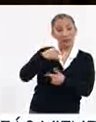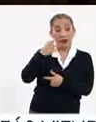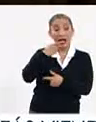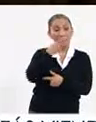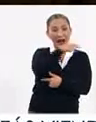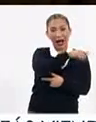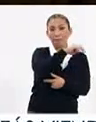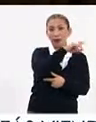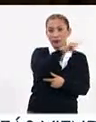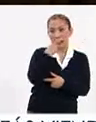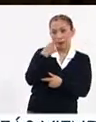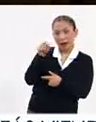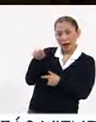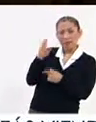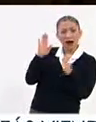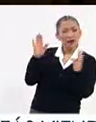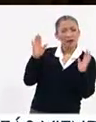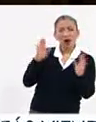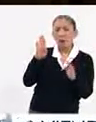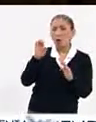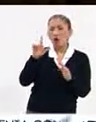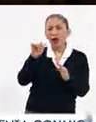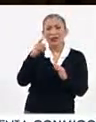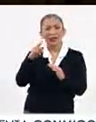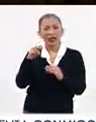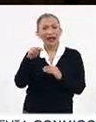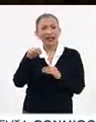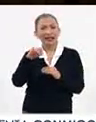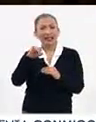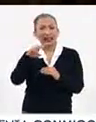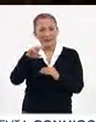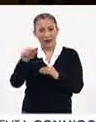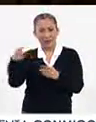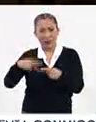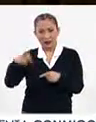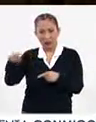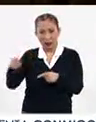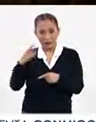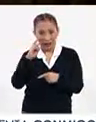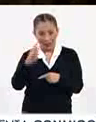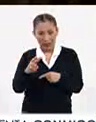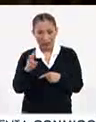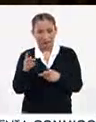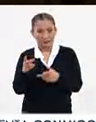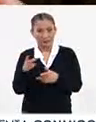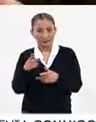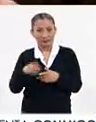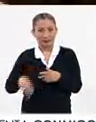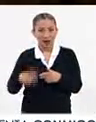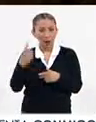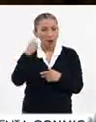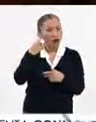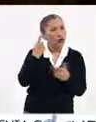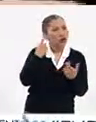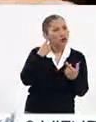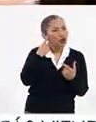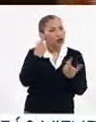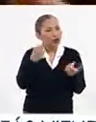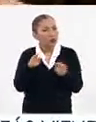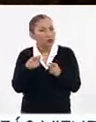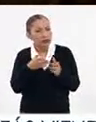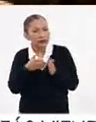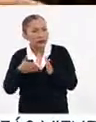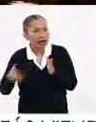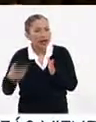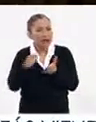Era maravilloso Bola de Nieve. Para mí se confundían un poco, en cuanto a eso que dices, la sonoridad, Bola de Nieve y